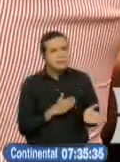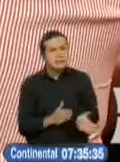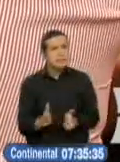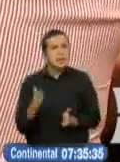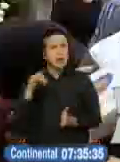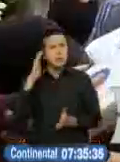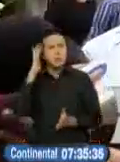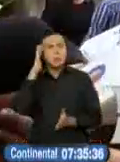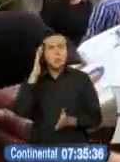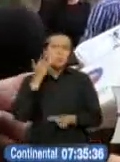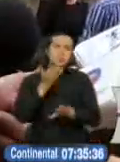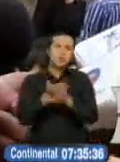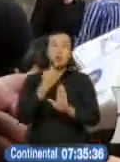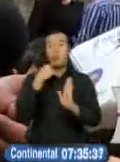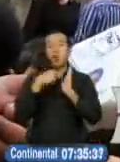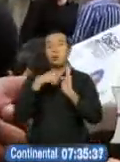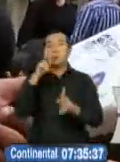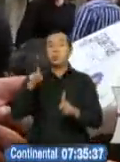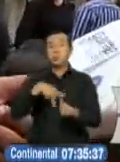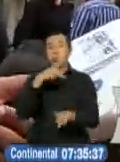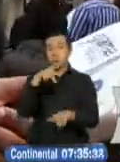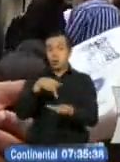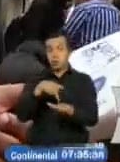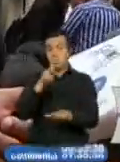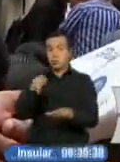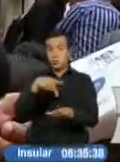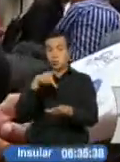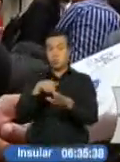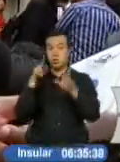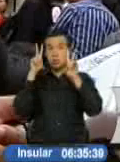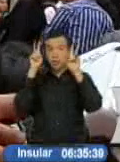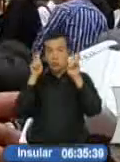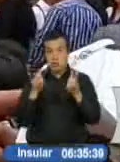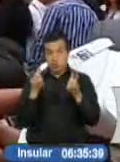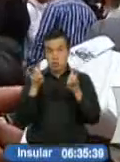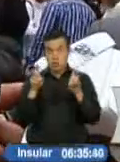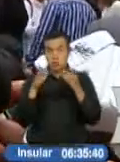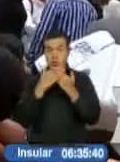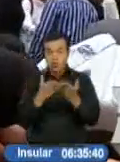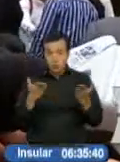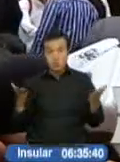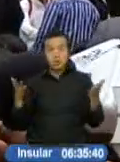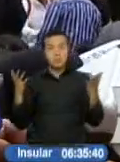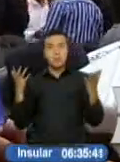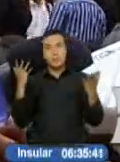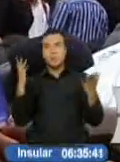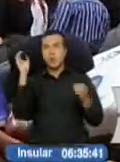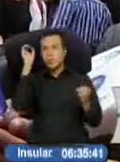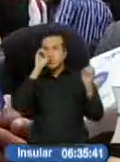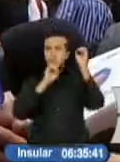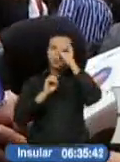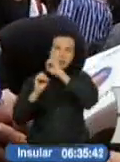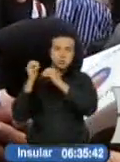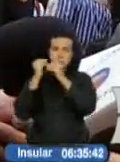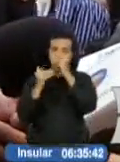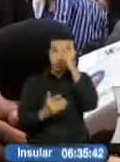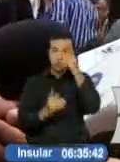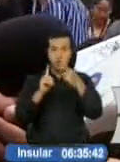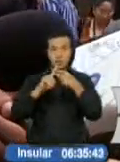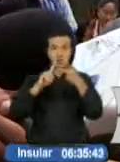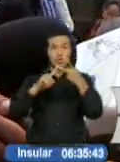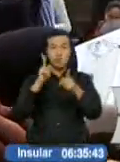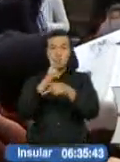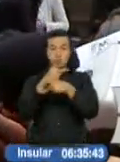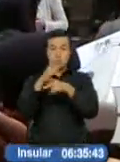algunas preocupaciones. El tema de la profesionalización es otro de los temas también que ellos tienen muchas observaciones. El tema de la